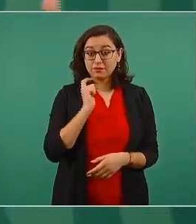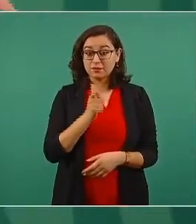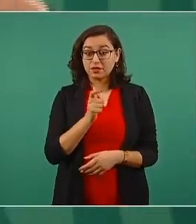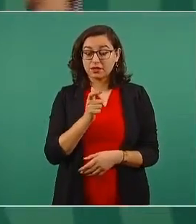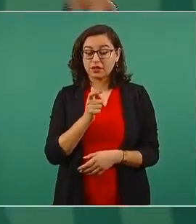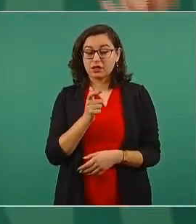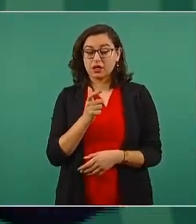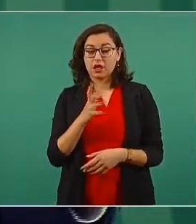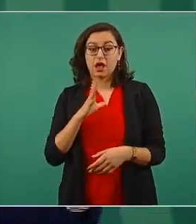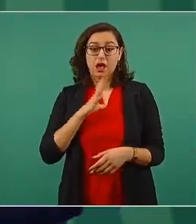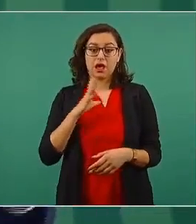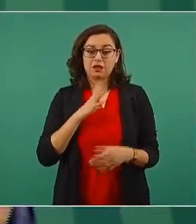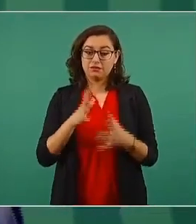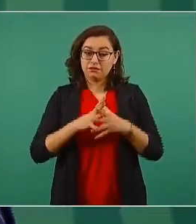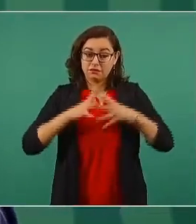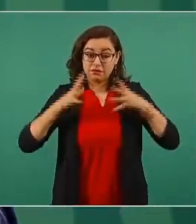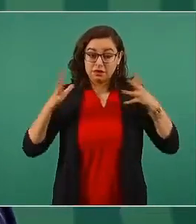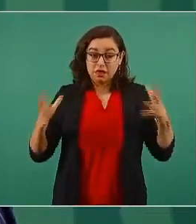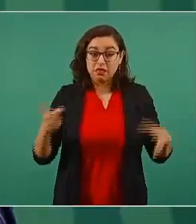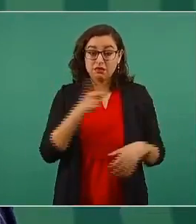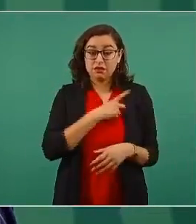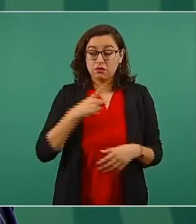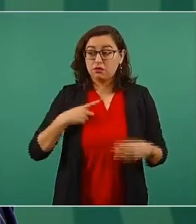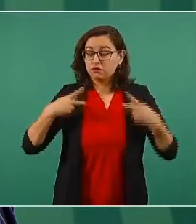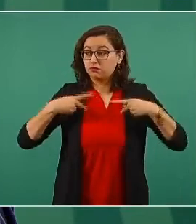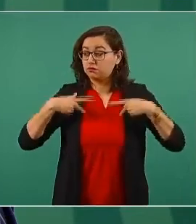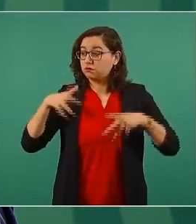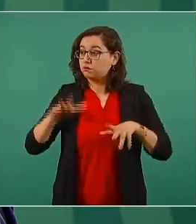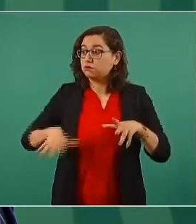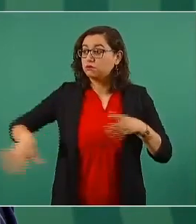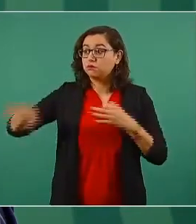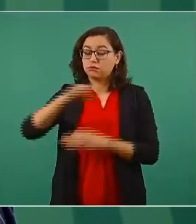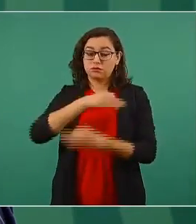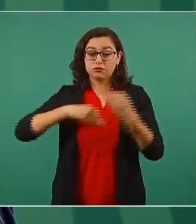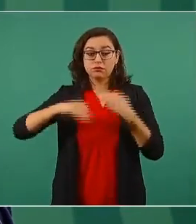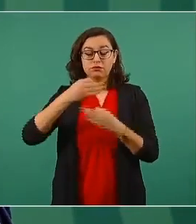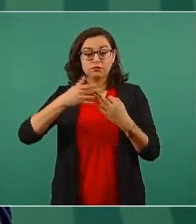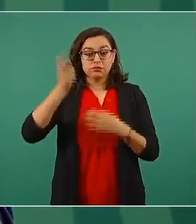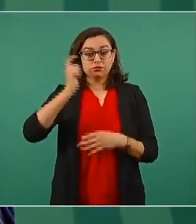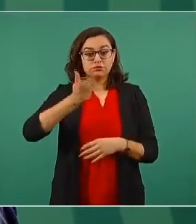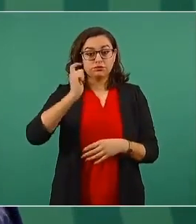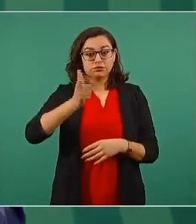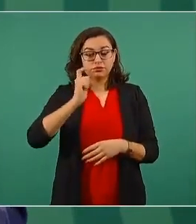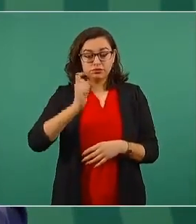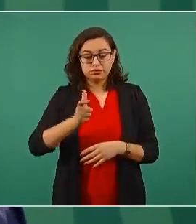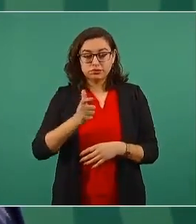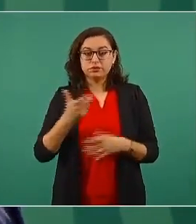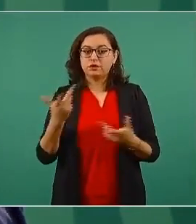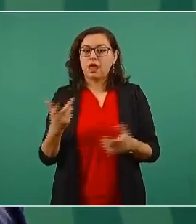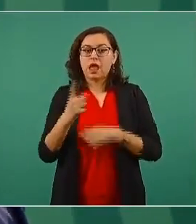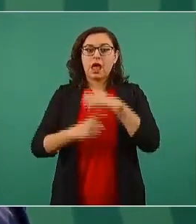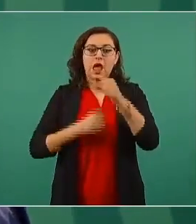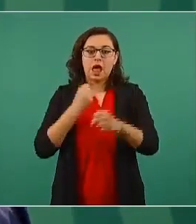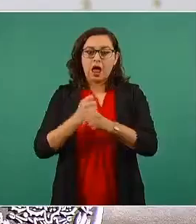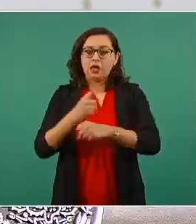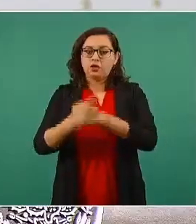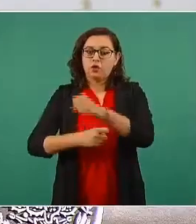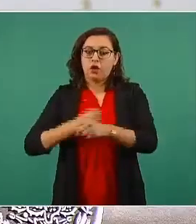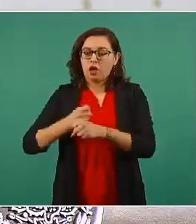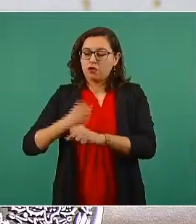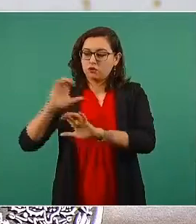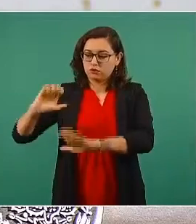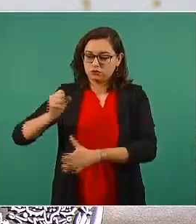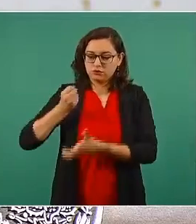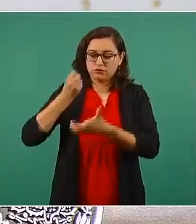existe esa enorme deuda pública y hay que destinar presupuesto para pagar esa